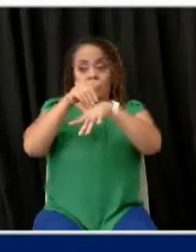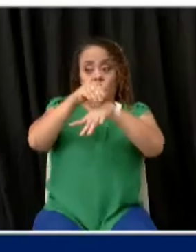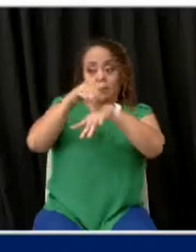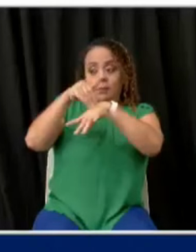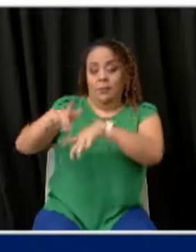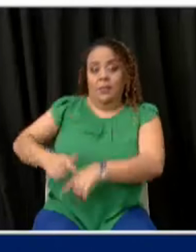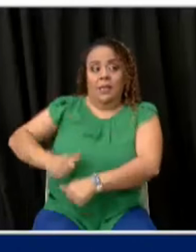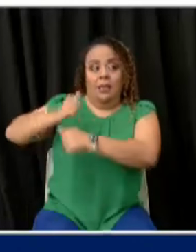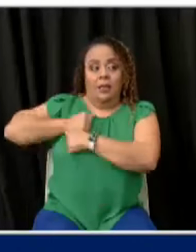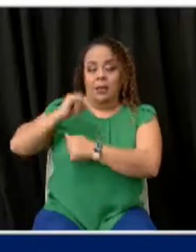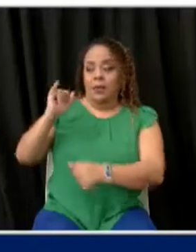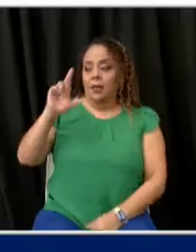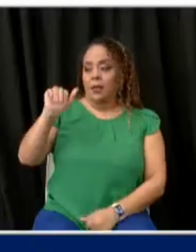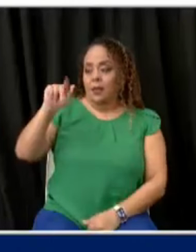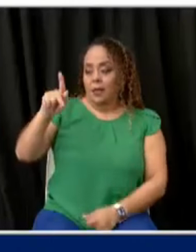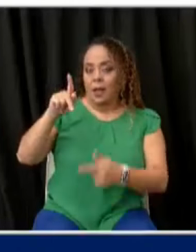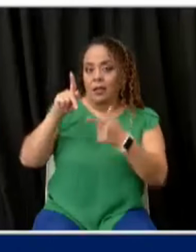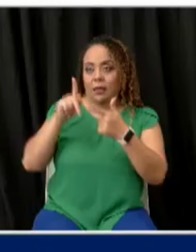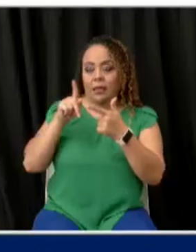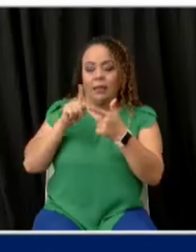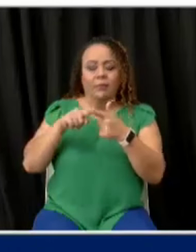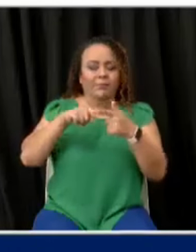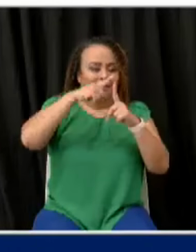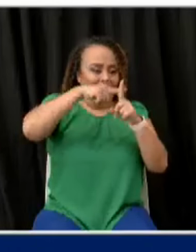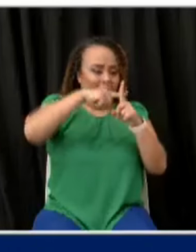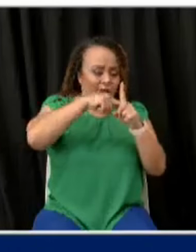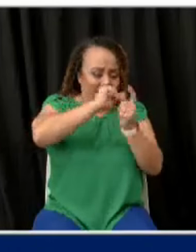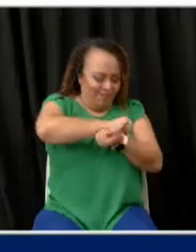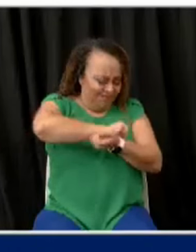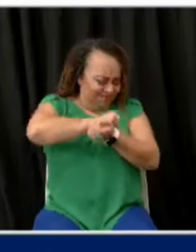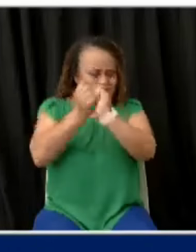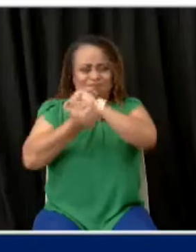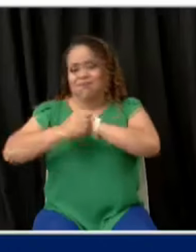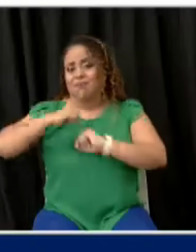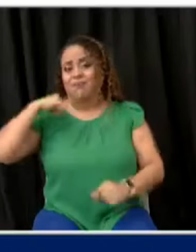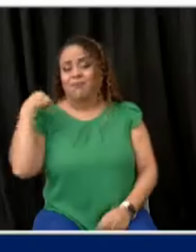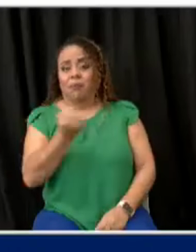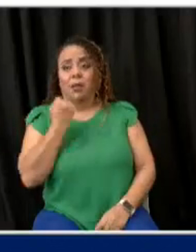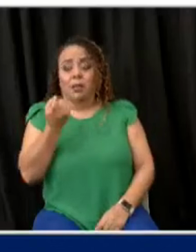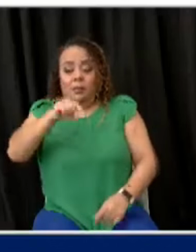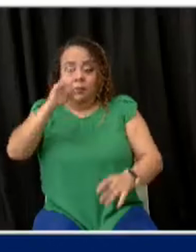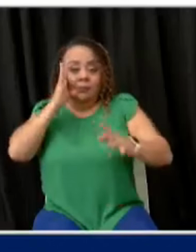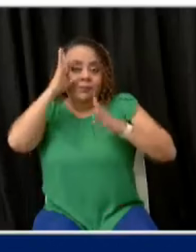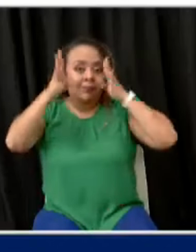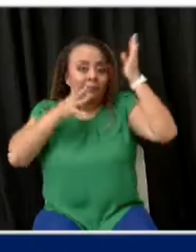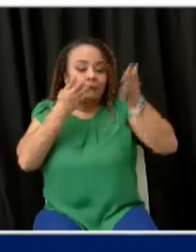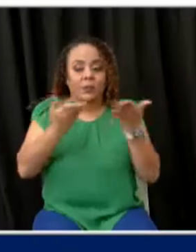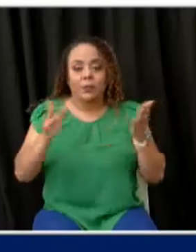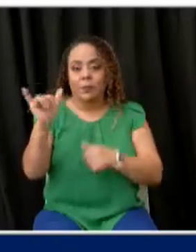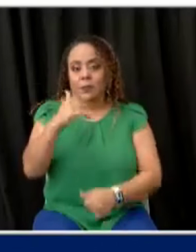soldados a Irak, Irán, que son cambios de temperatura abrumadores. Ajá. Ellos inventaron cosas como